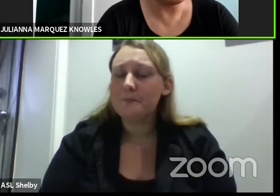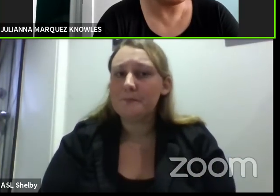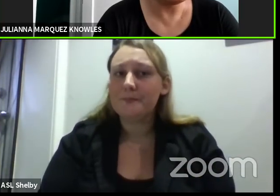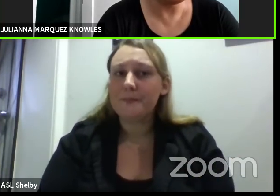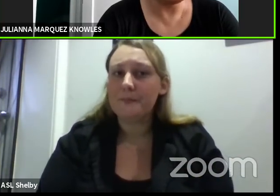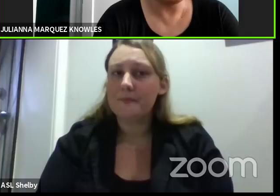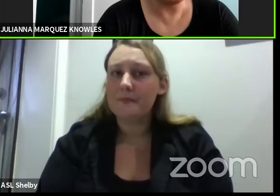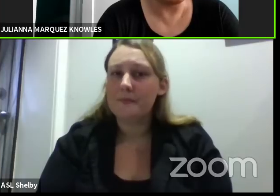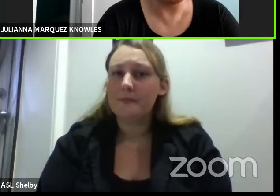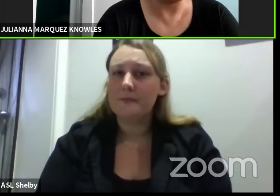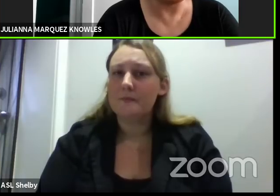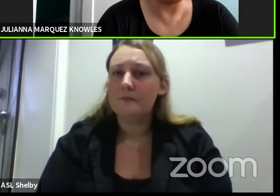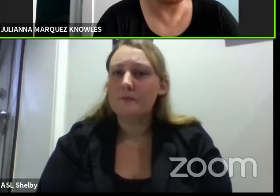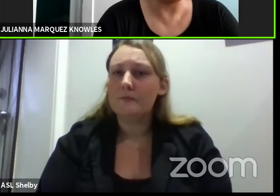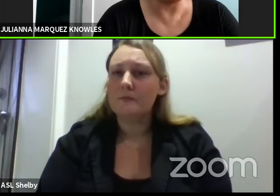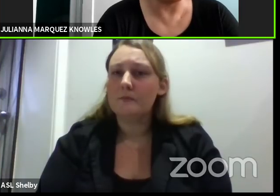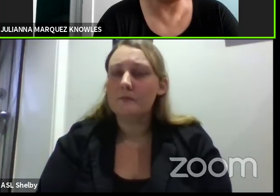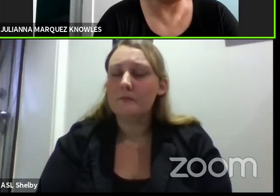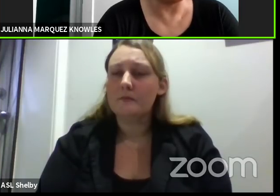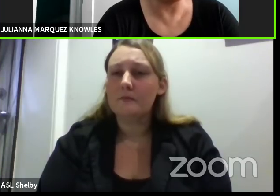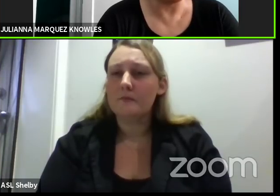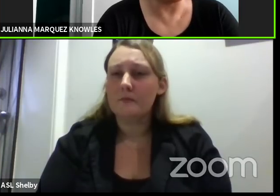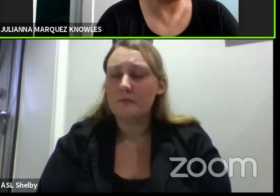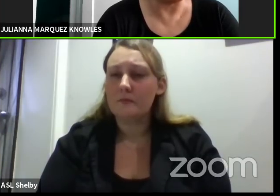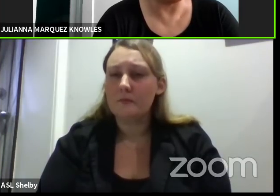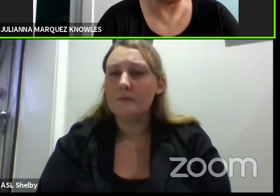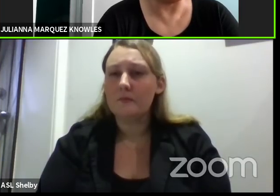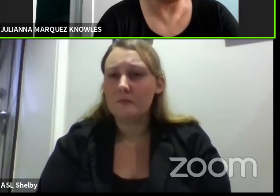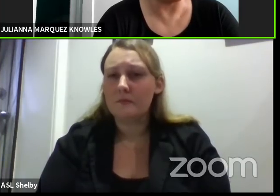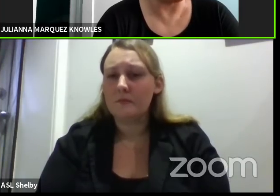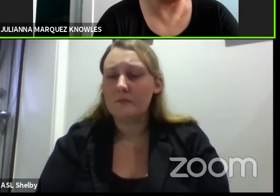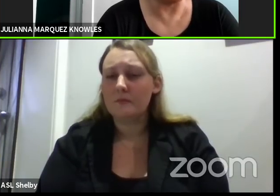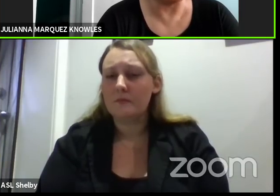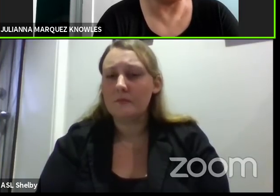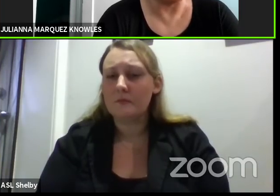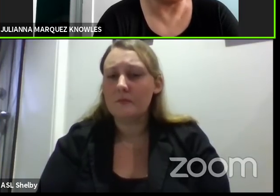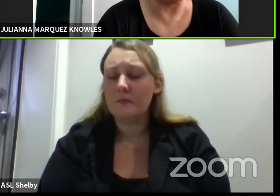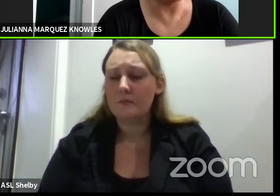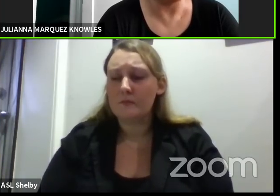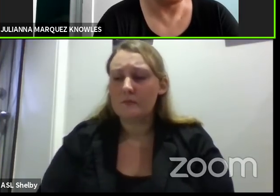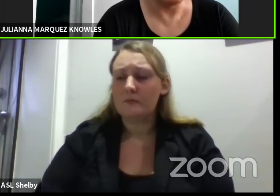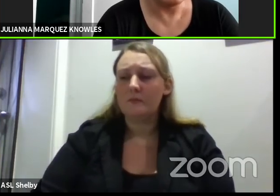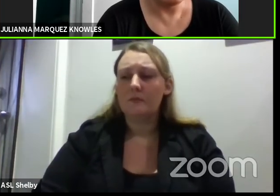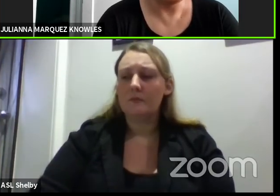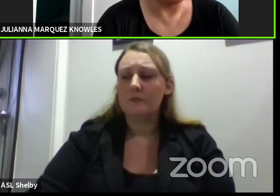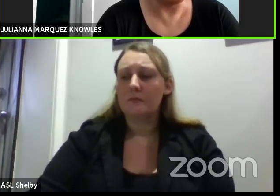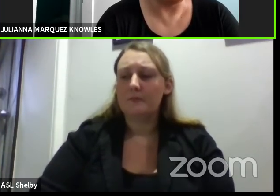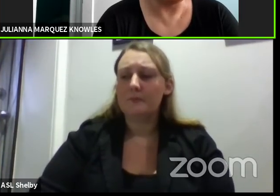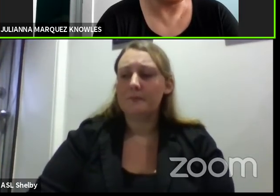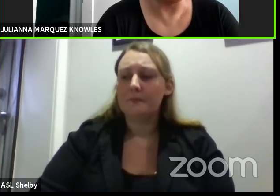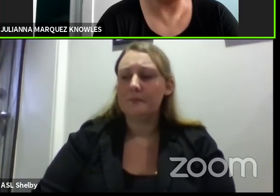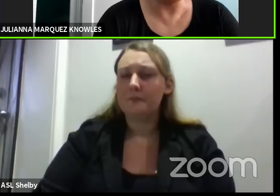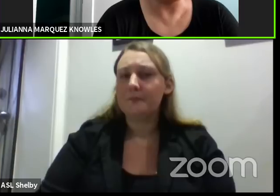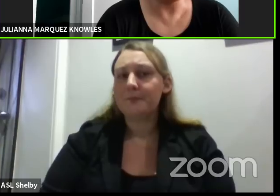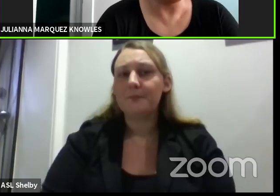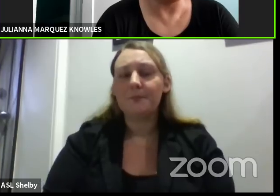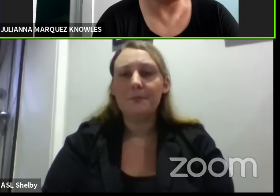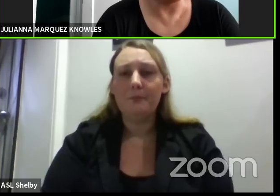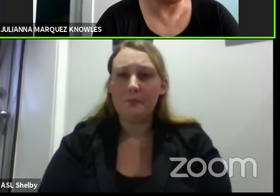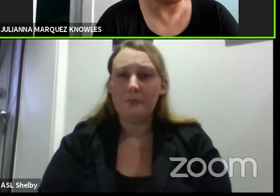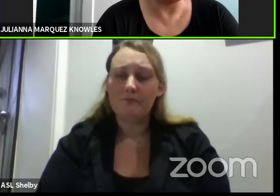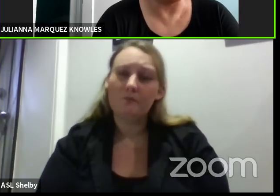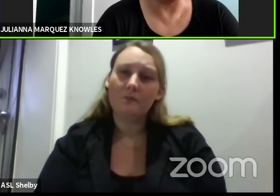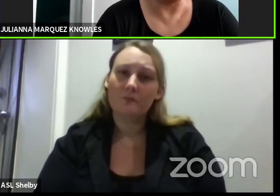pues quiero agradecer a todas las organizaciones que nos han apoyado con comida, con tarjetas. Sin la ayuda de